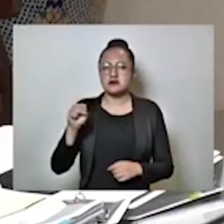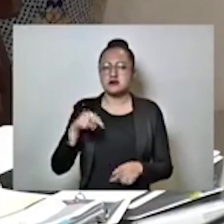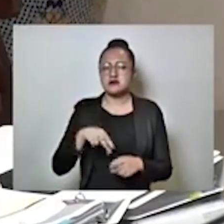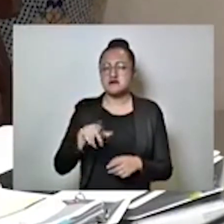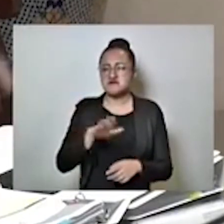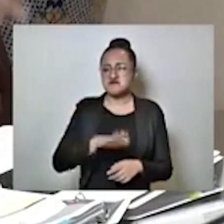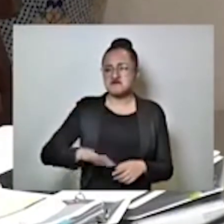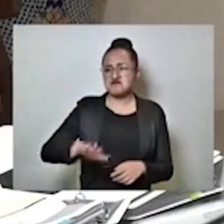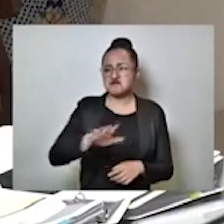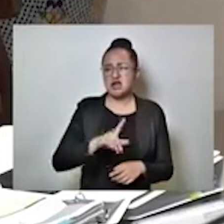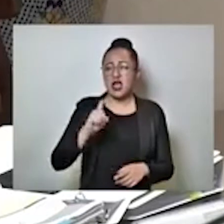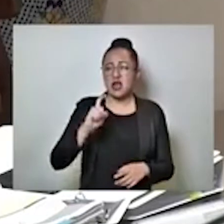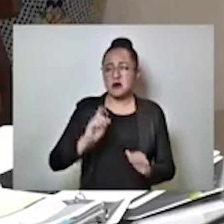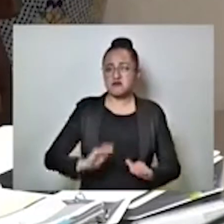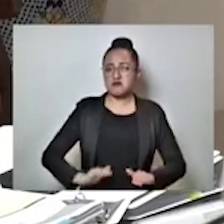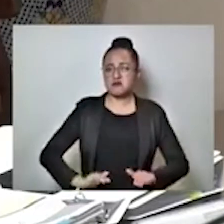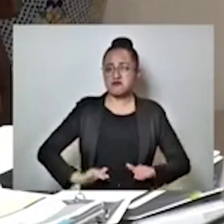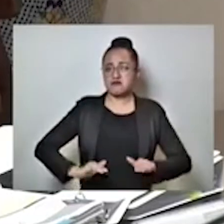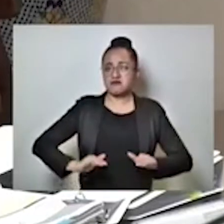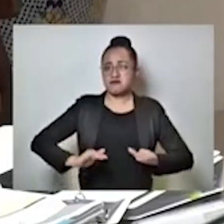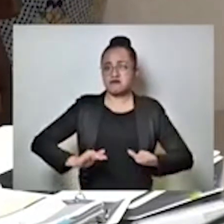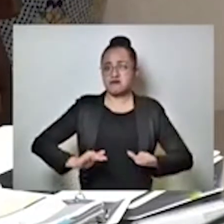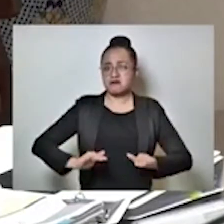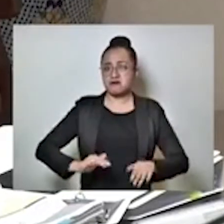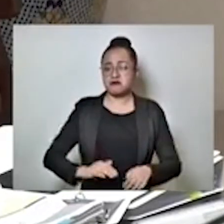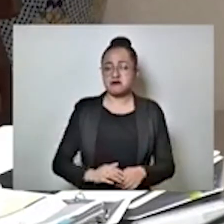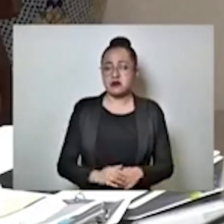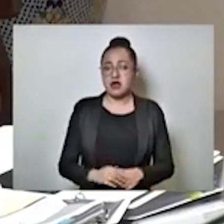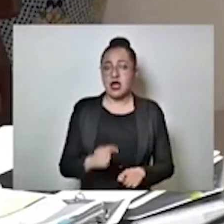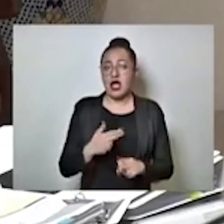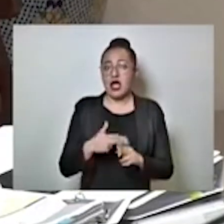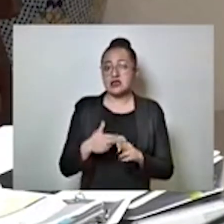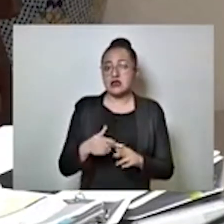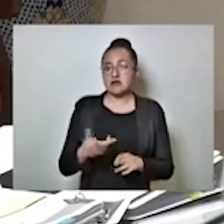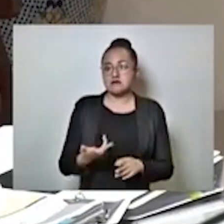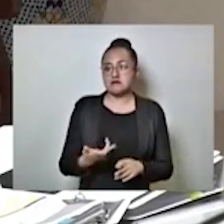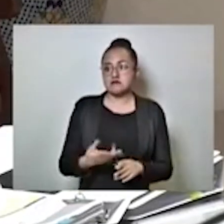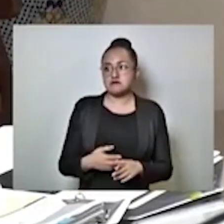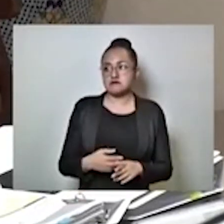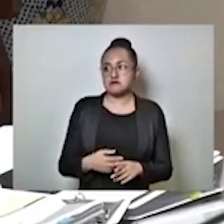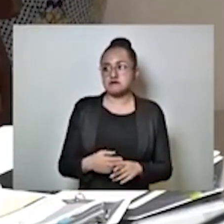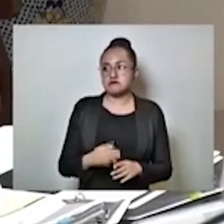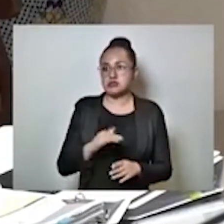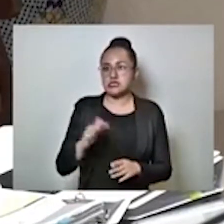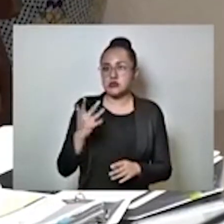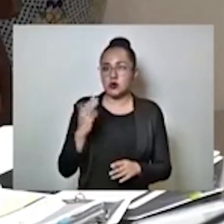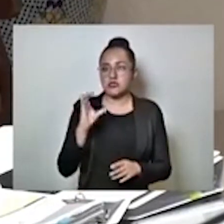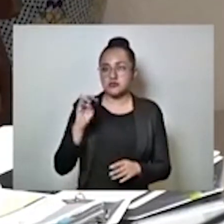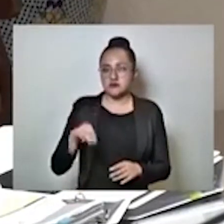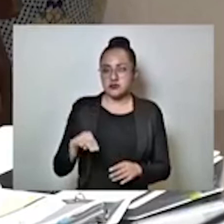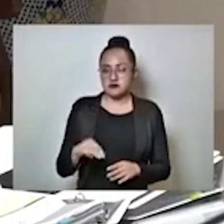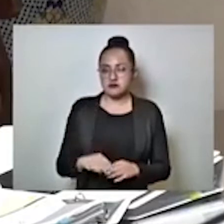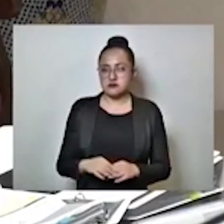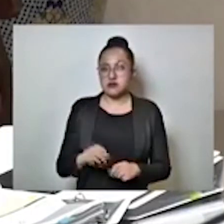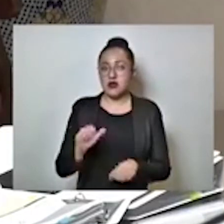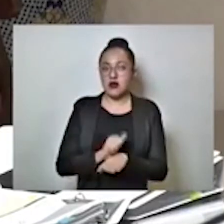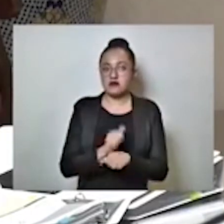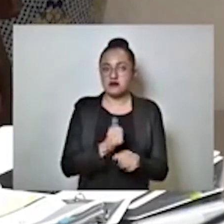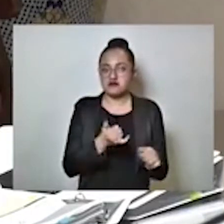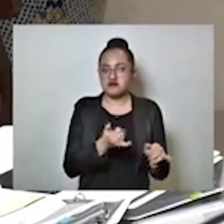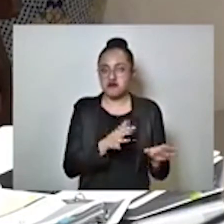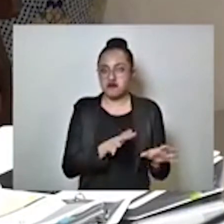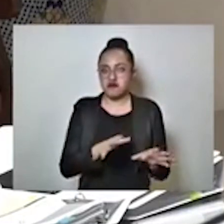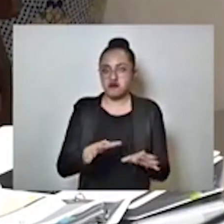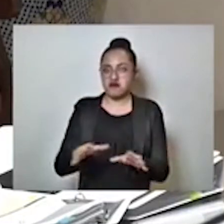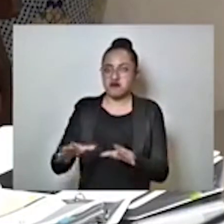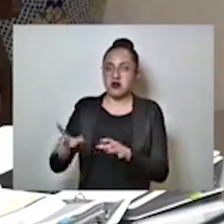ahí el agua subió en algunos puntos hasta metro y medio. Arrastró algunos vehículos, hubo